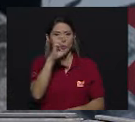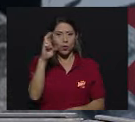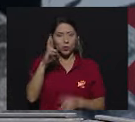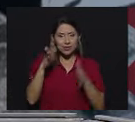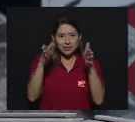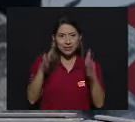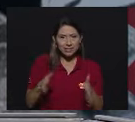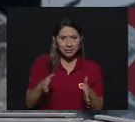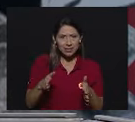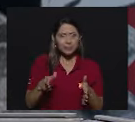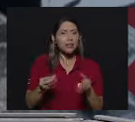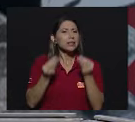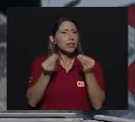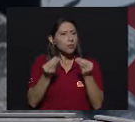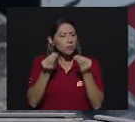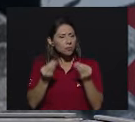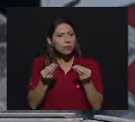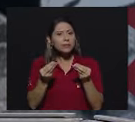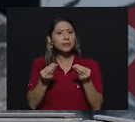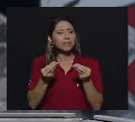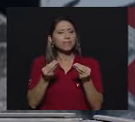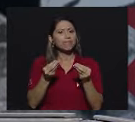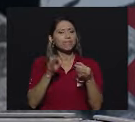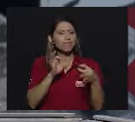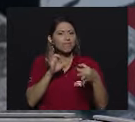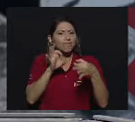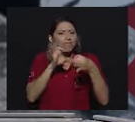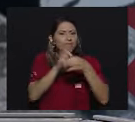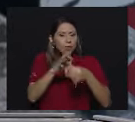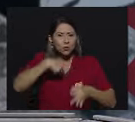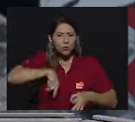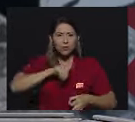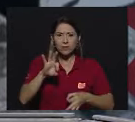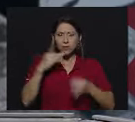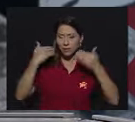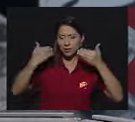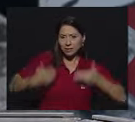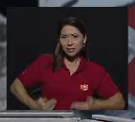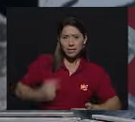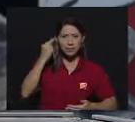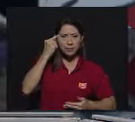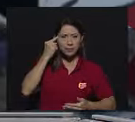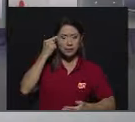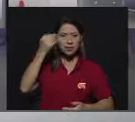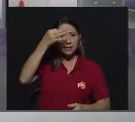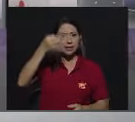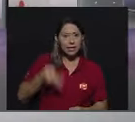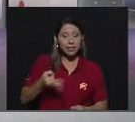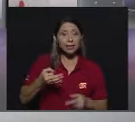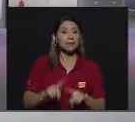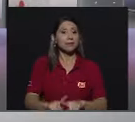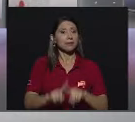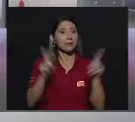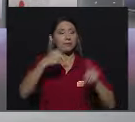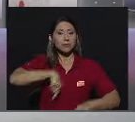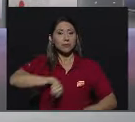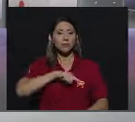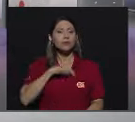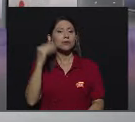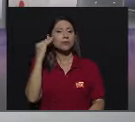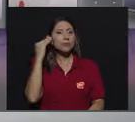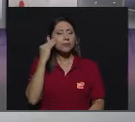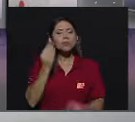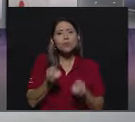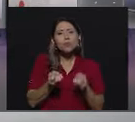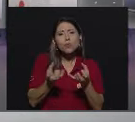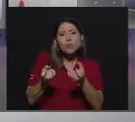los costarricenses. Está muy arraigado a nuestra forma de ser, de pensar, de creer. Sin embargo, pues